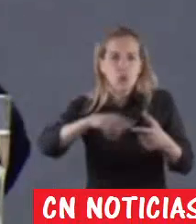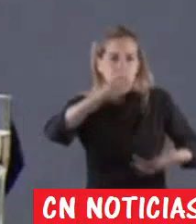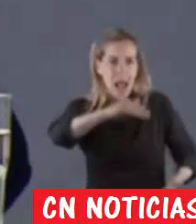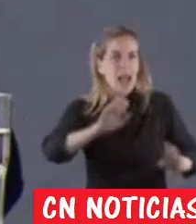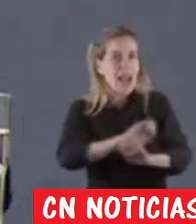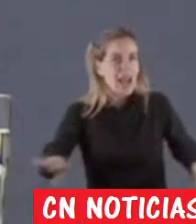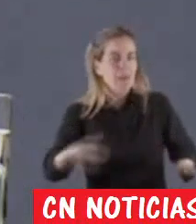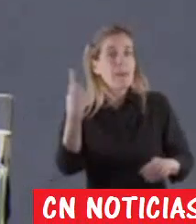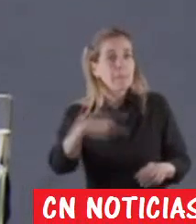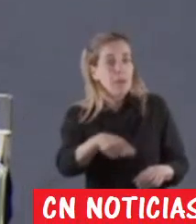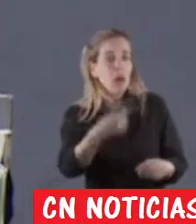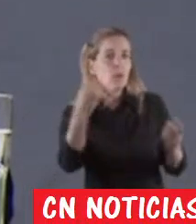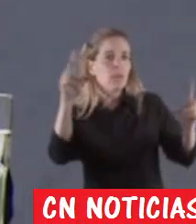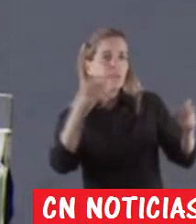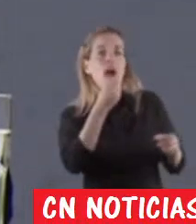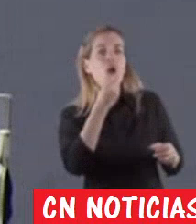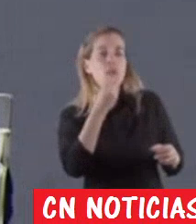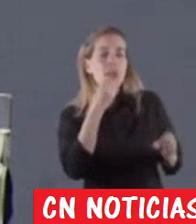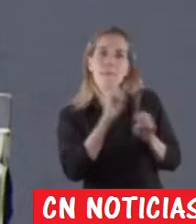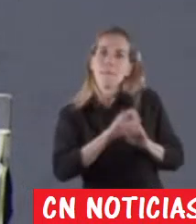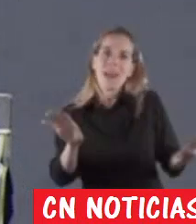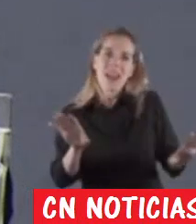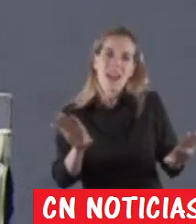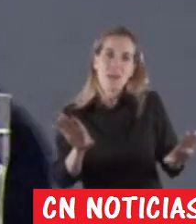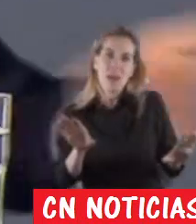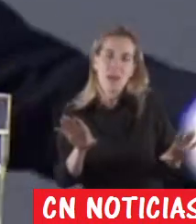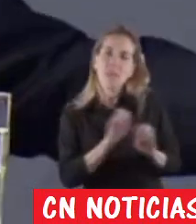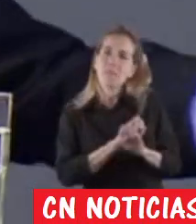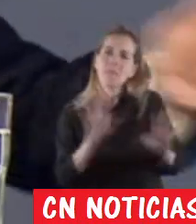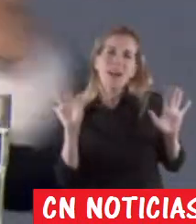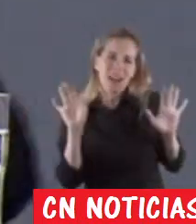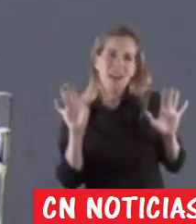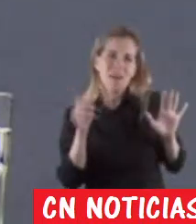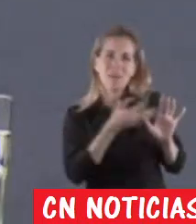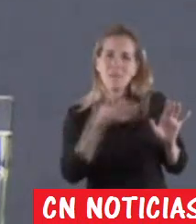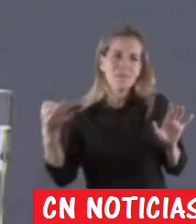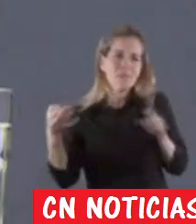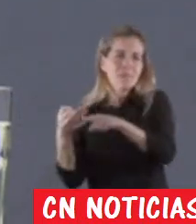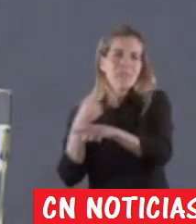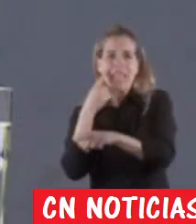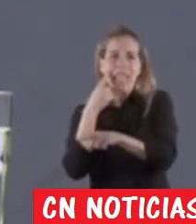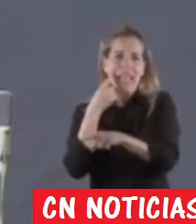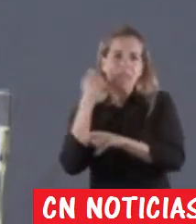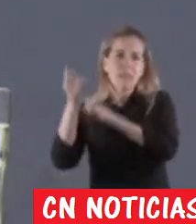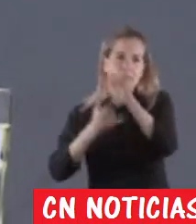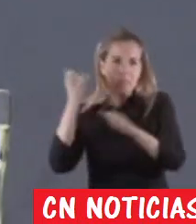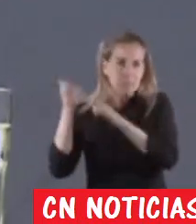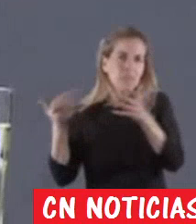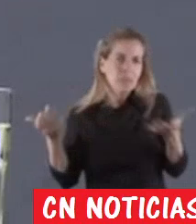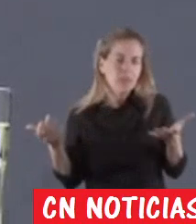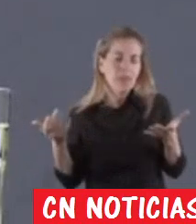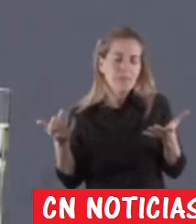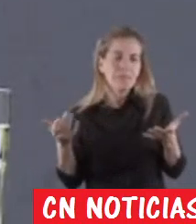más grave es cuando pasa con la comida. Porque bien, Martín señalaba,